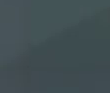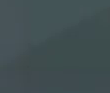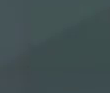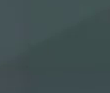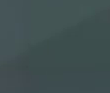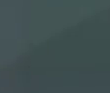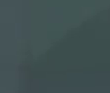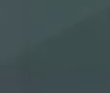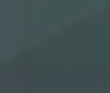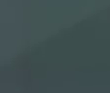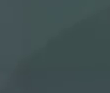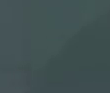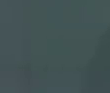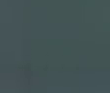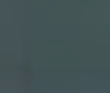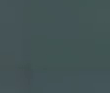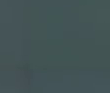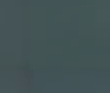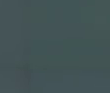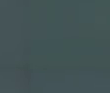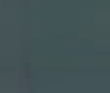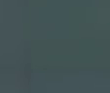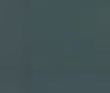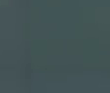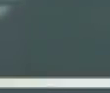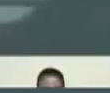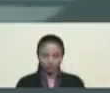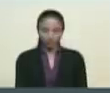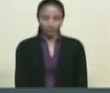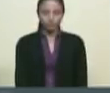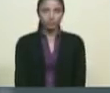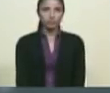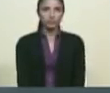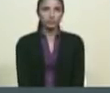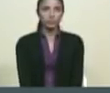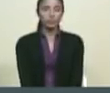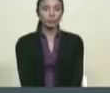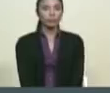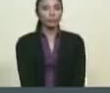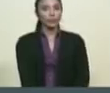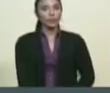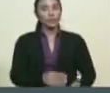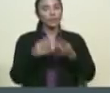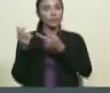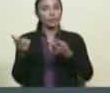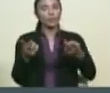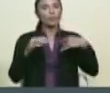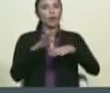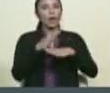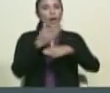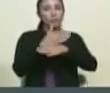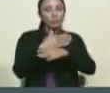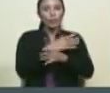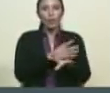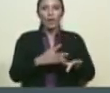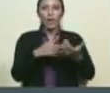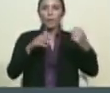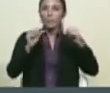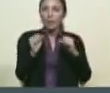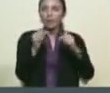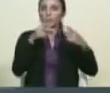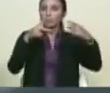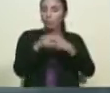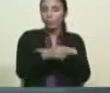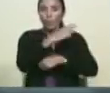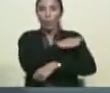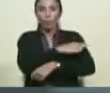2 y 13 minutos de la tarde bienvenidos al presente avance en directo más temprano en el estado mérida se inauguró el hospital general del vigía